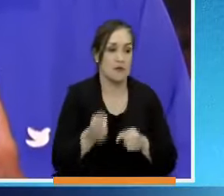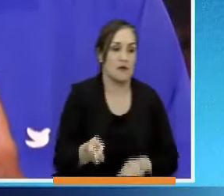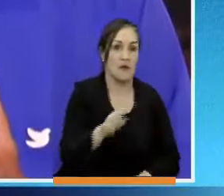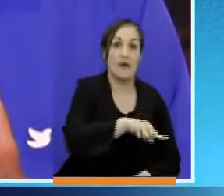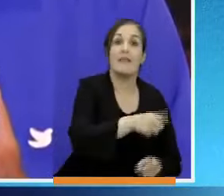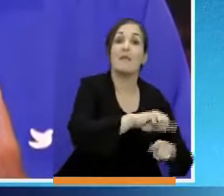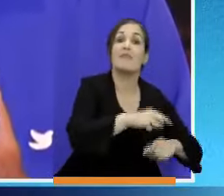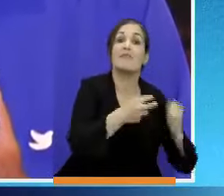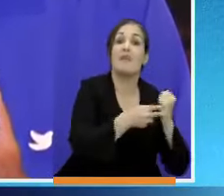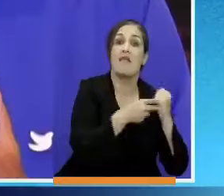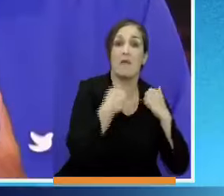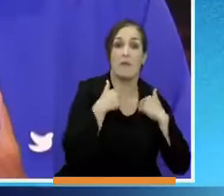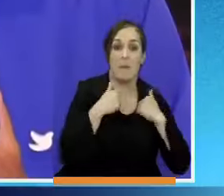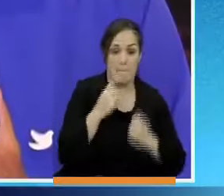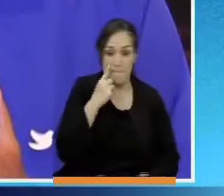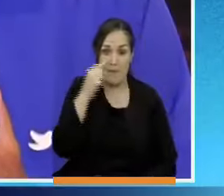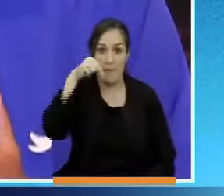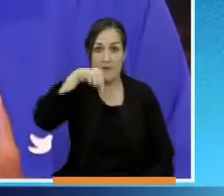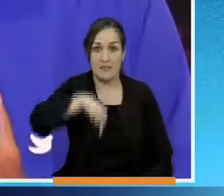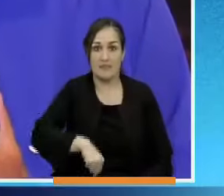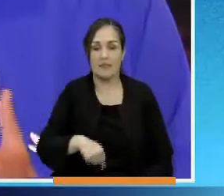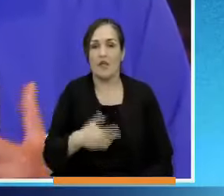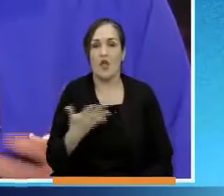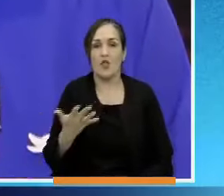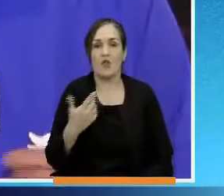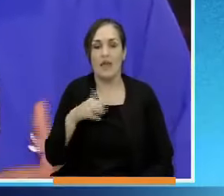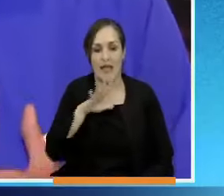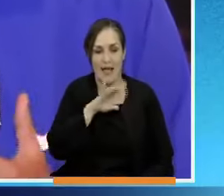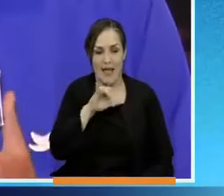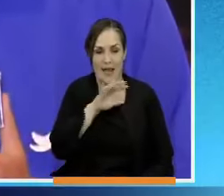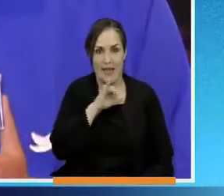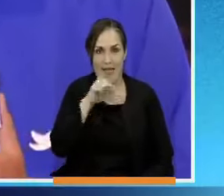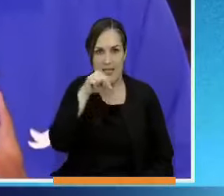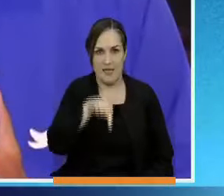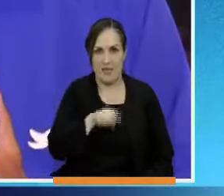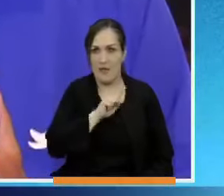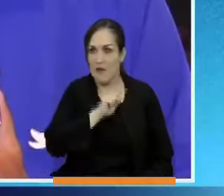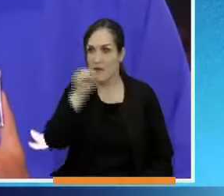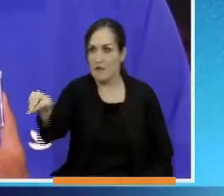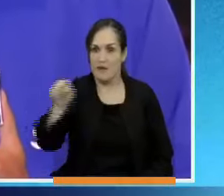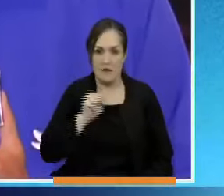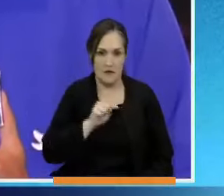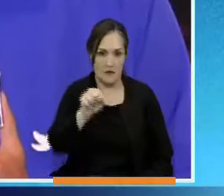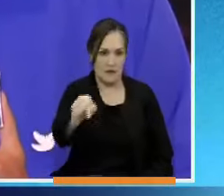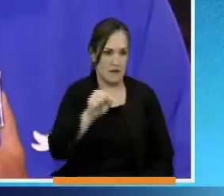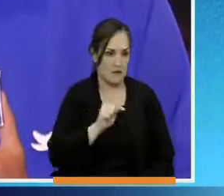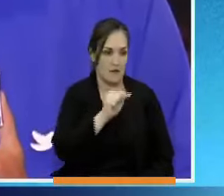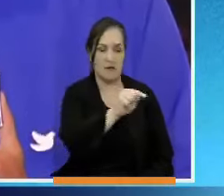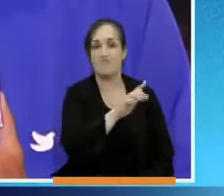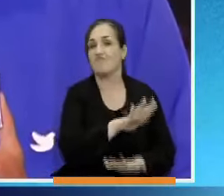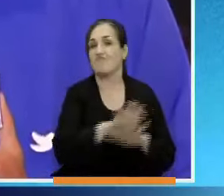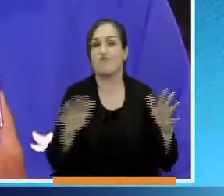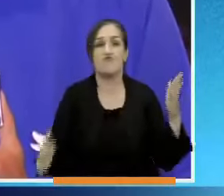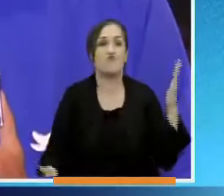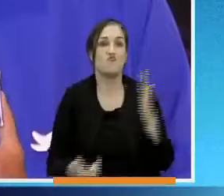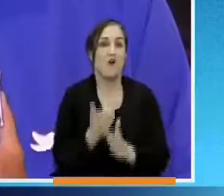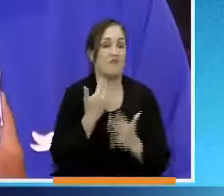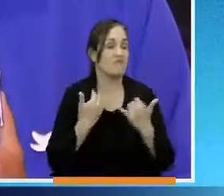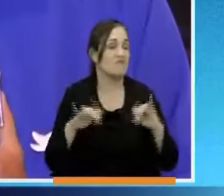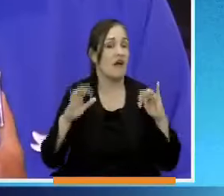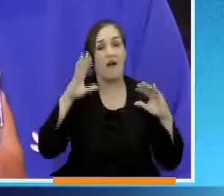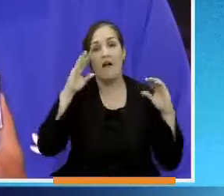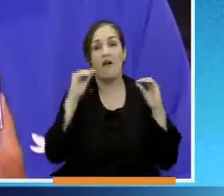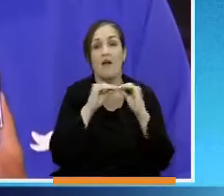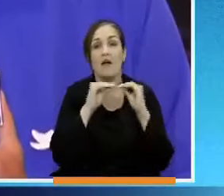rutas directamente desde el municipio de Santiago de Cali, desde y hacia allá. Esto por orientación del gobierno del presidente